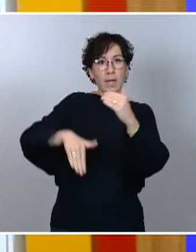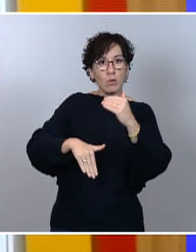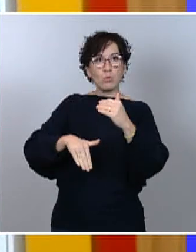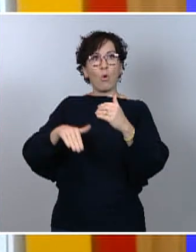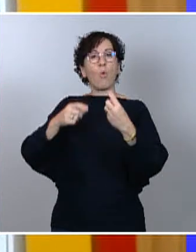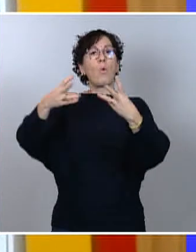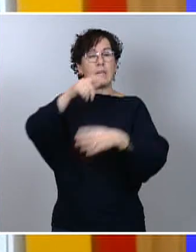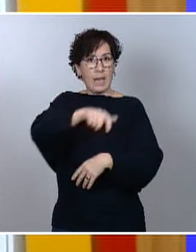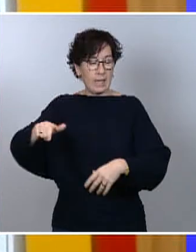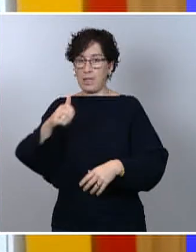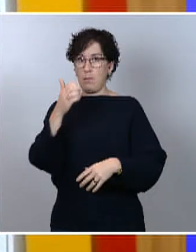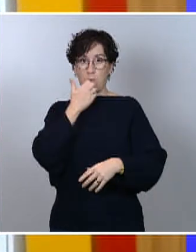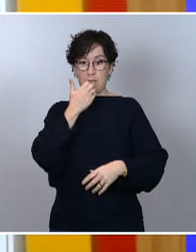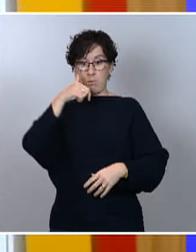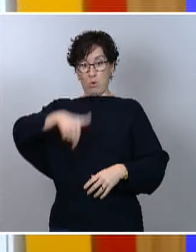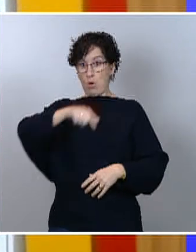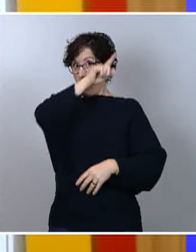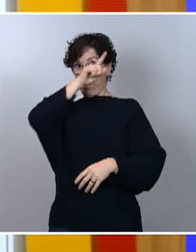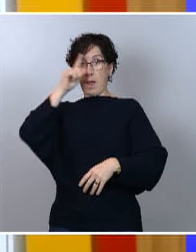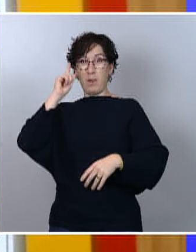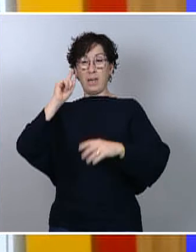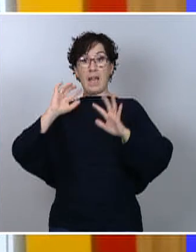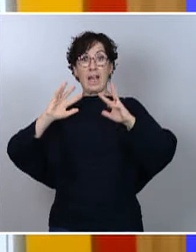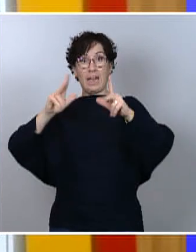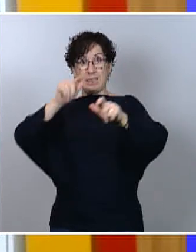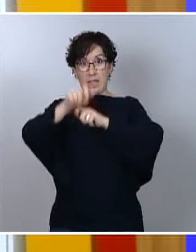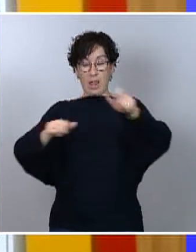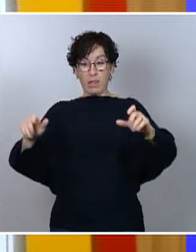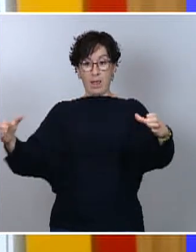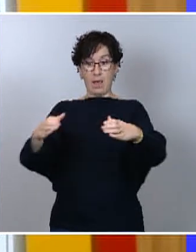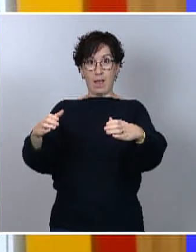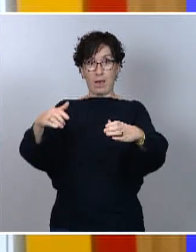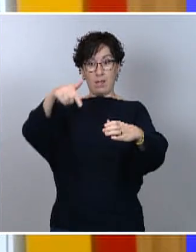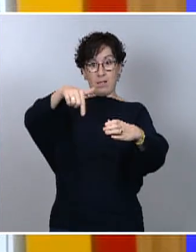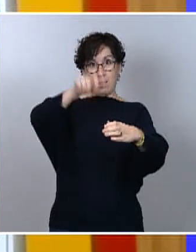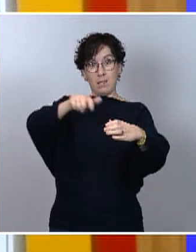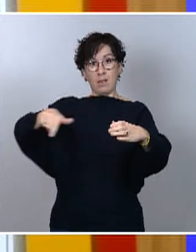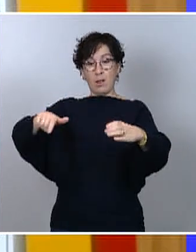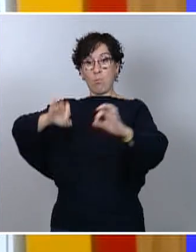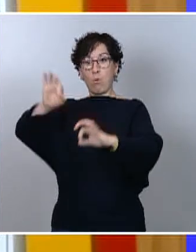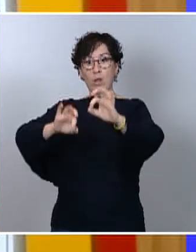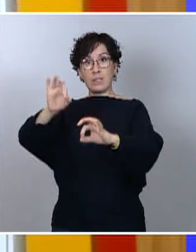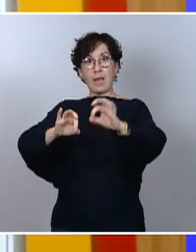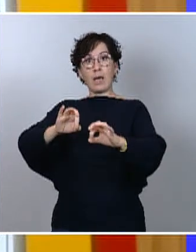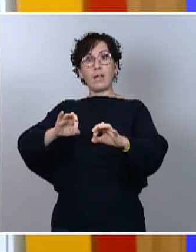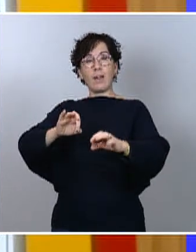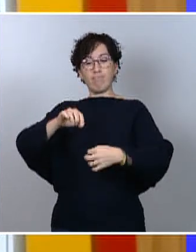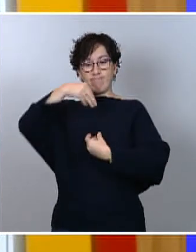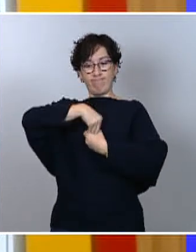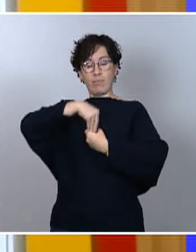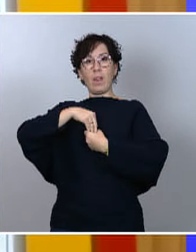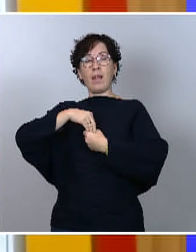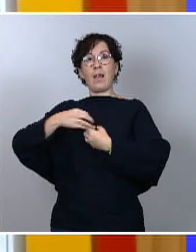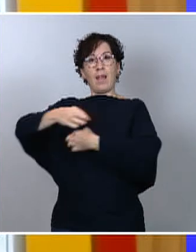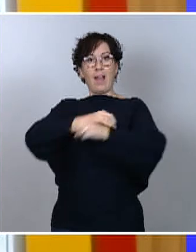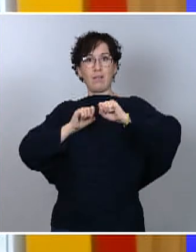de residencias, el porcentaje de personas que tenían anticuerpos superaba el 50%. Y en segundo lugar, quería saber